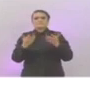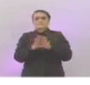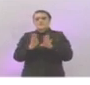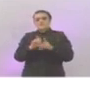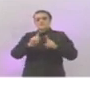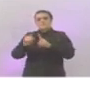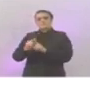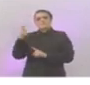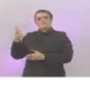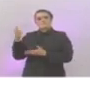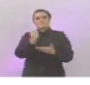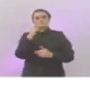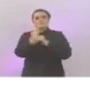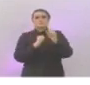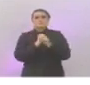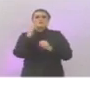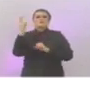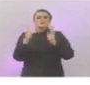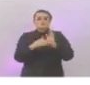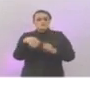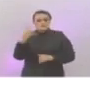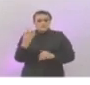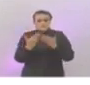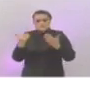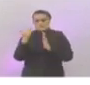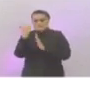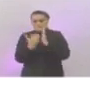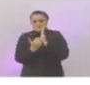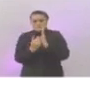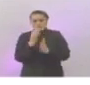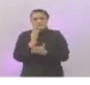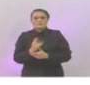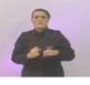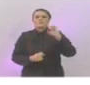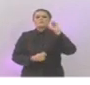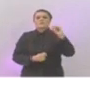los recursos auditados en 2014, se redujeron a solo el